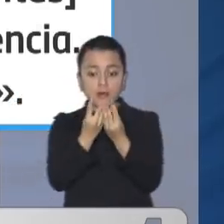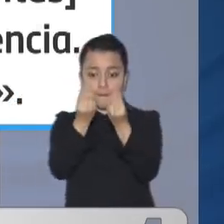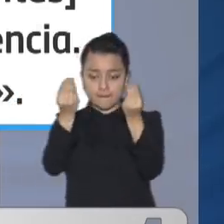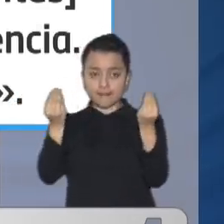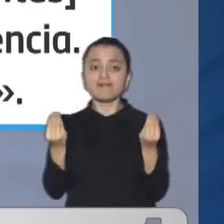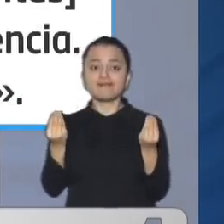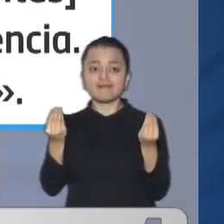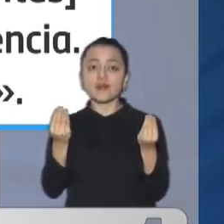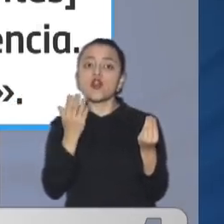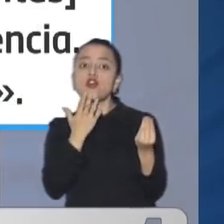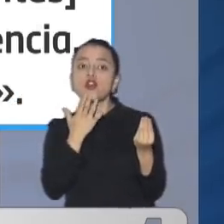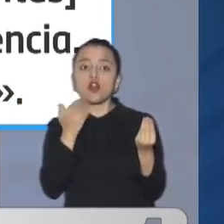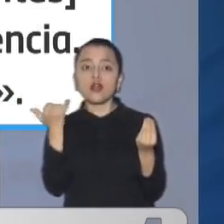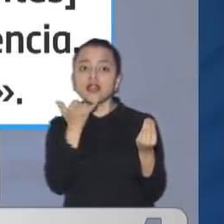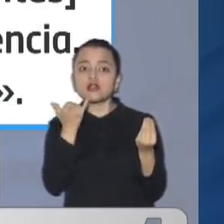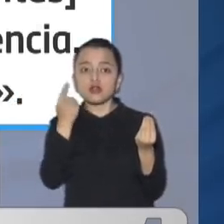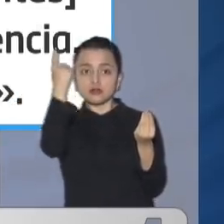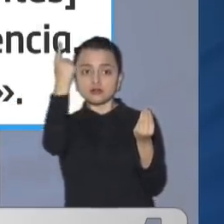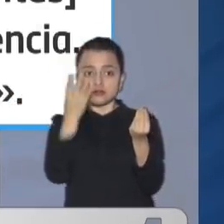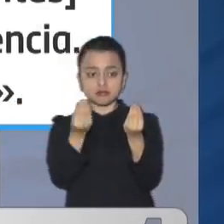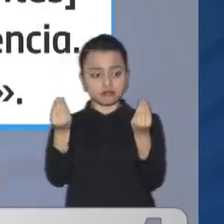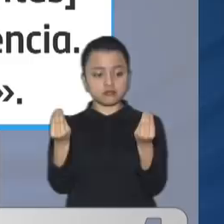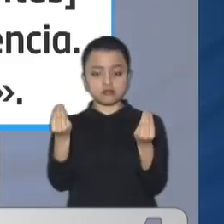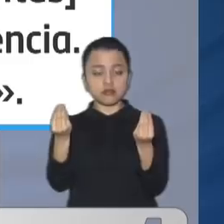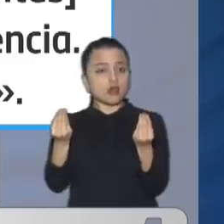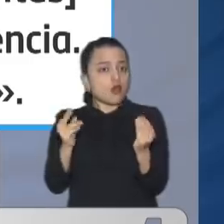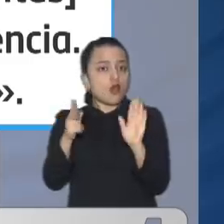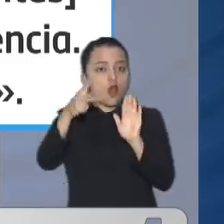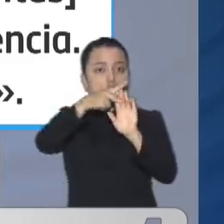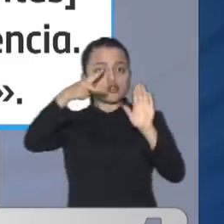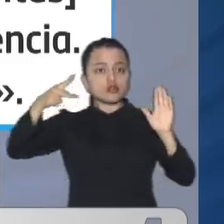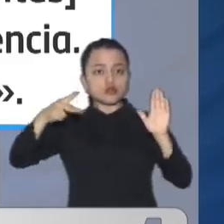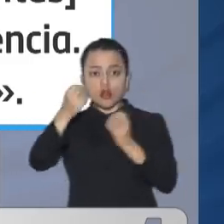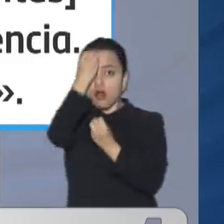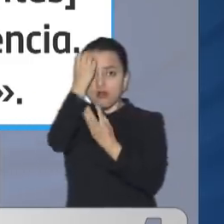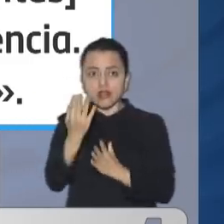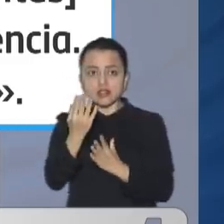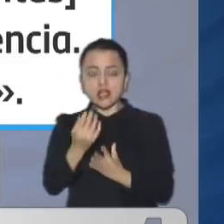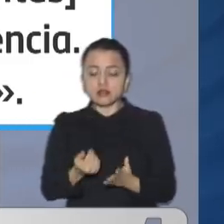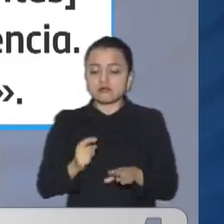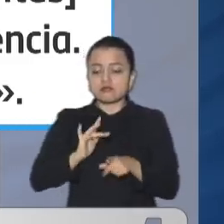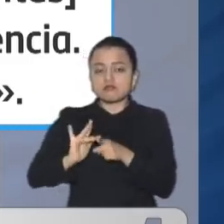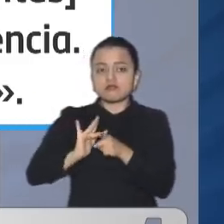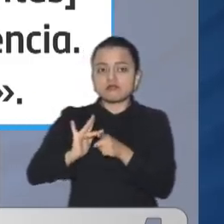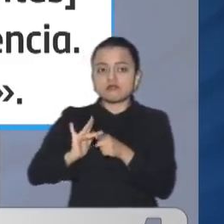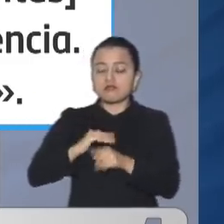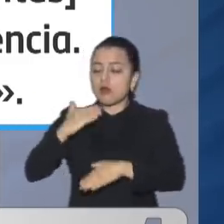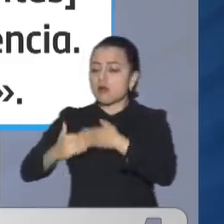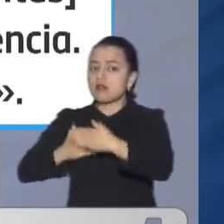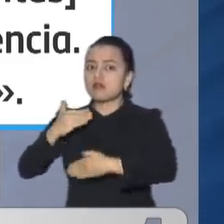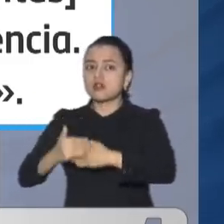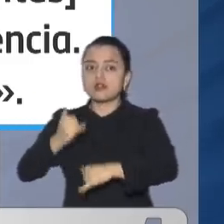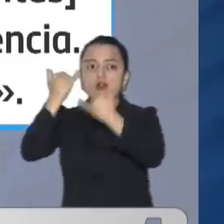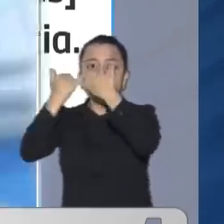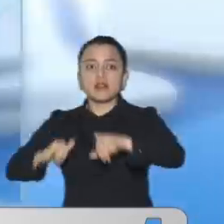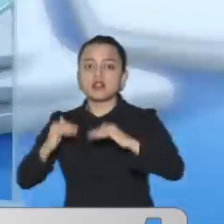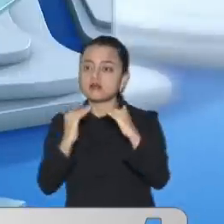por los miembros de la Cámara de Representantes que siguieron la Constitución y su conciencia. El proceso continúa hasta el